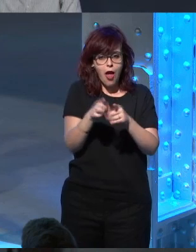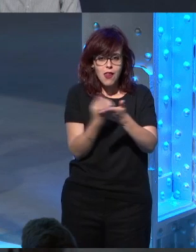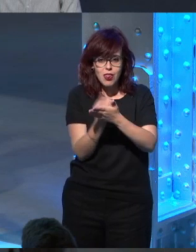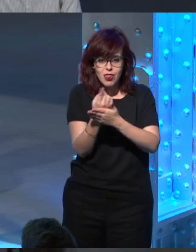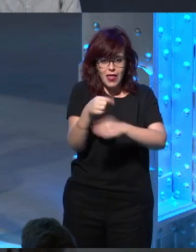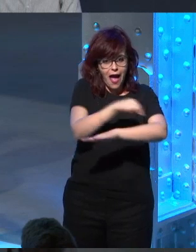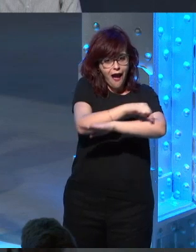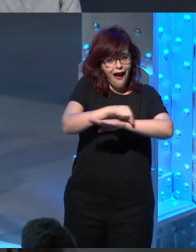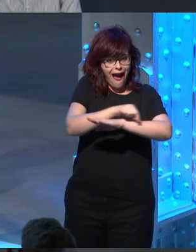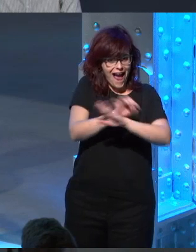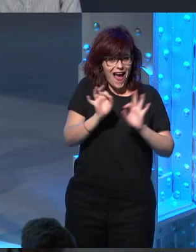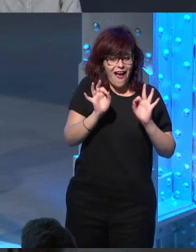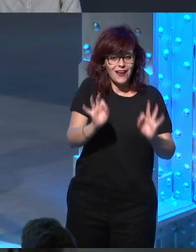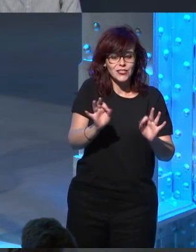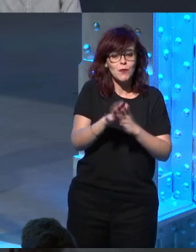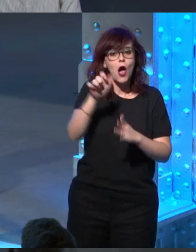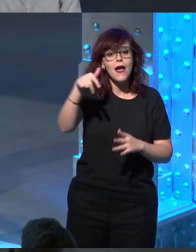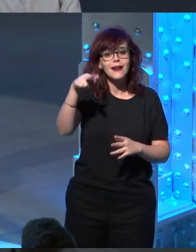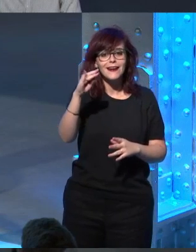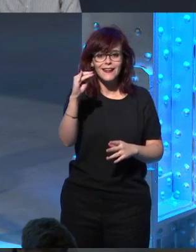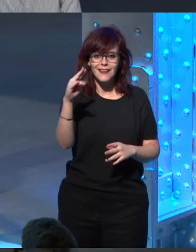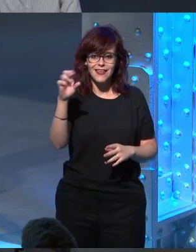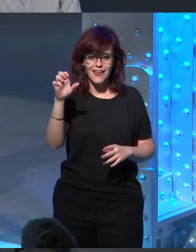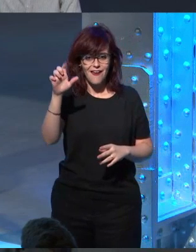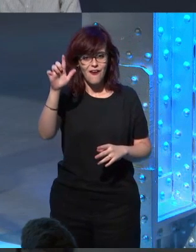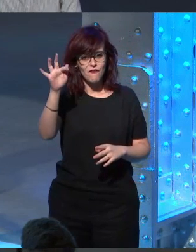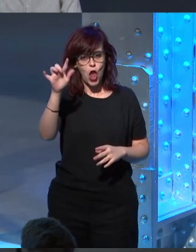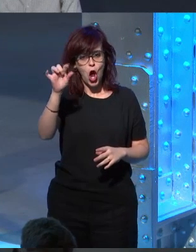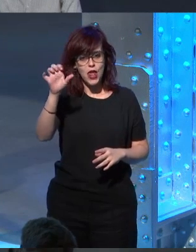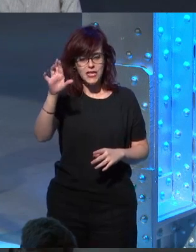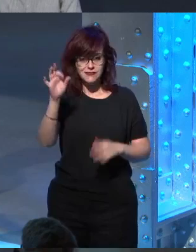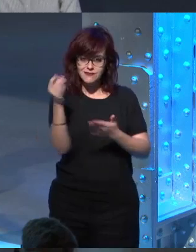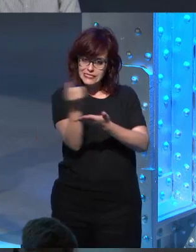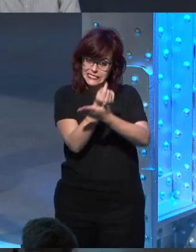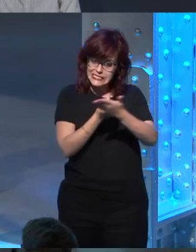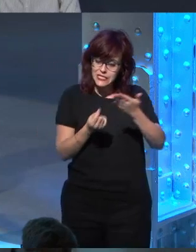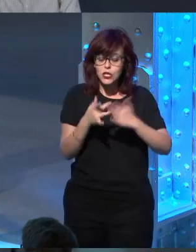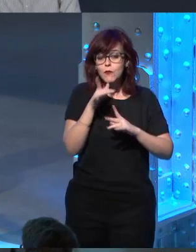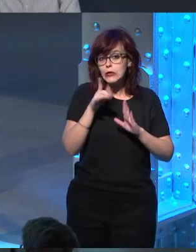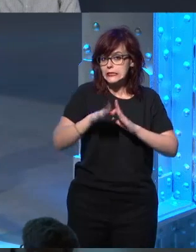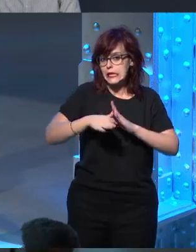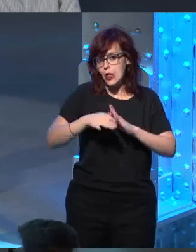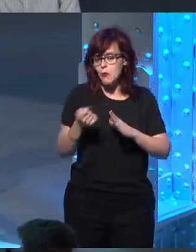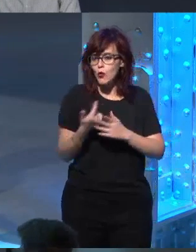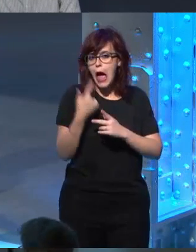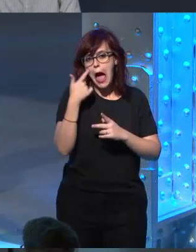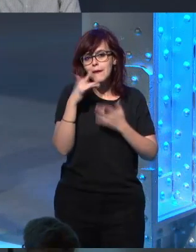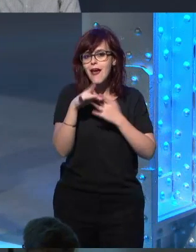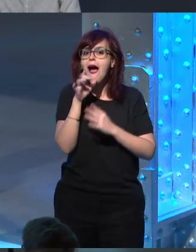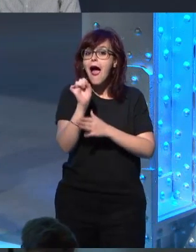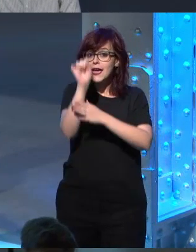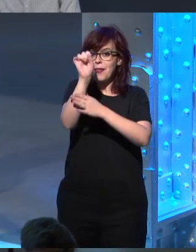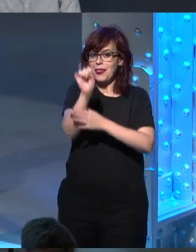más a tono con la charla de hoy por Enrique Flores, que es nuestro dibujante. Hola, Enrique. He tardado un poquito en presentarte para ver si ya teníamos alguna